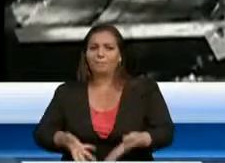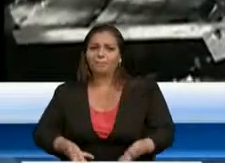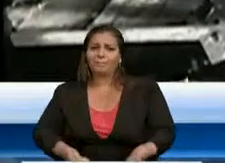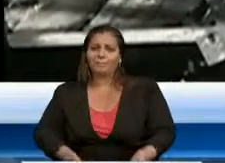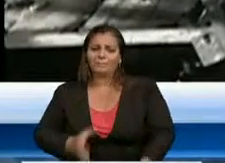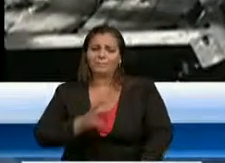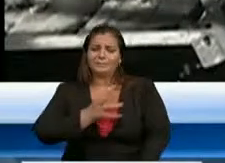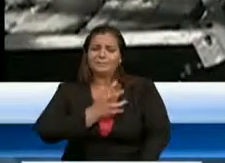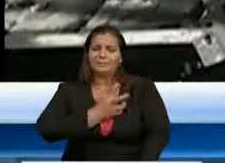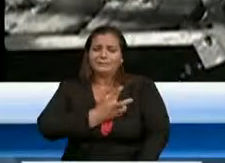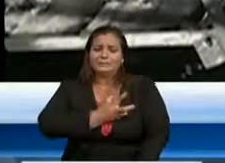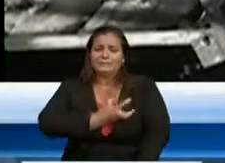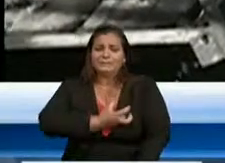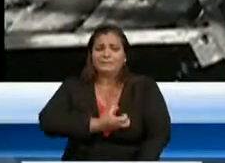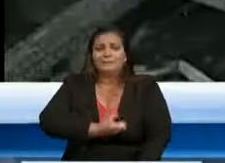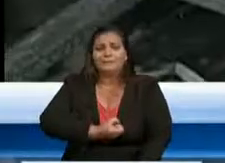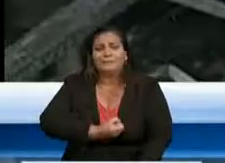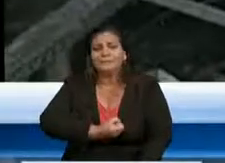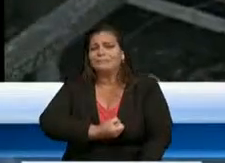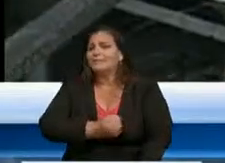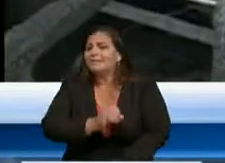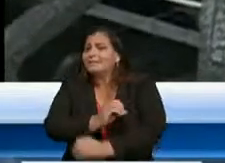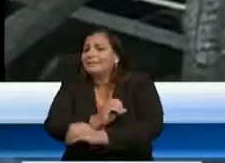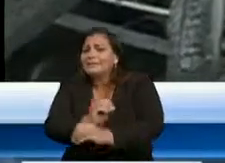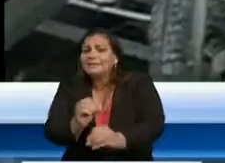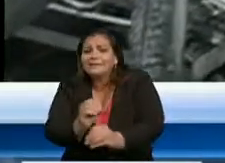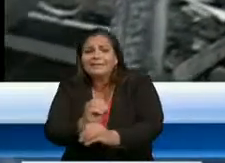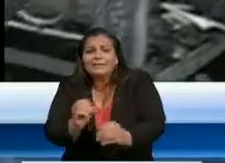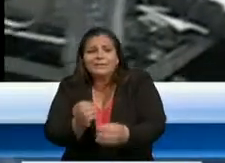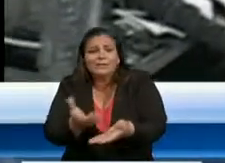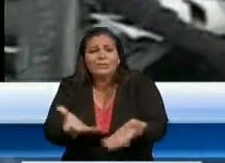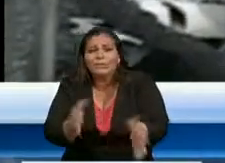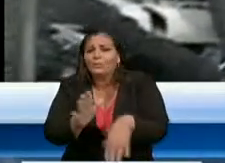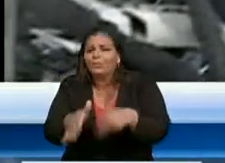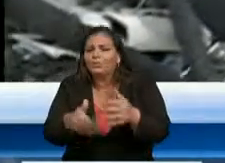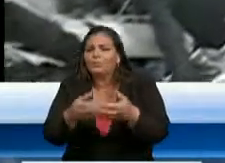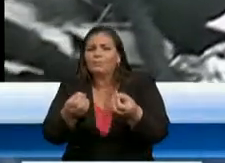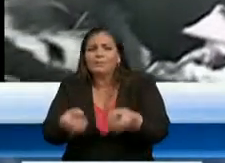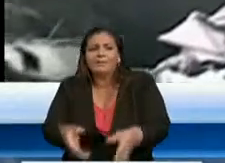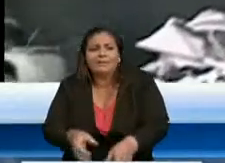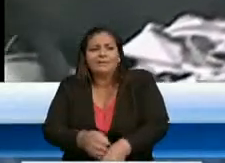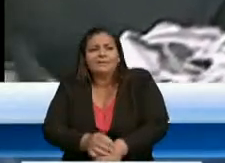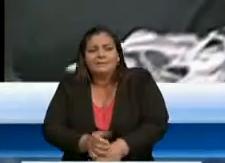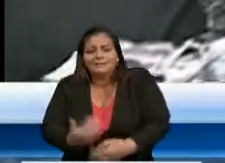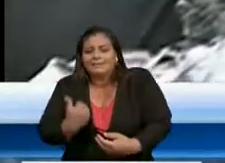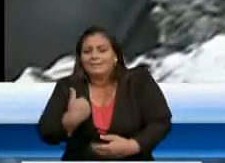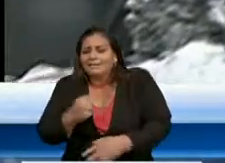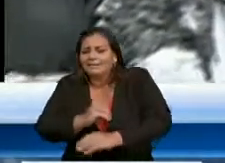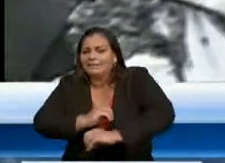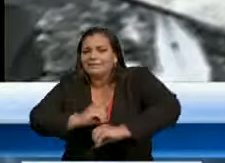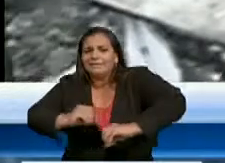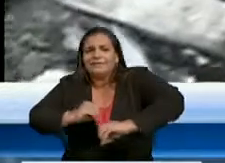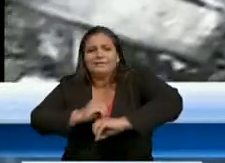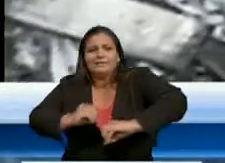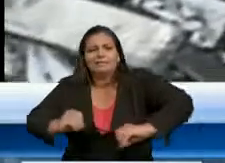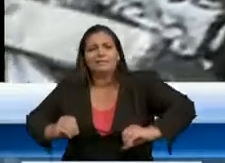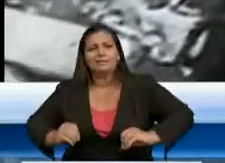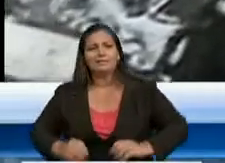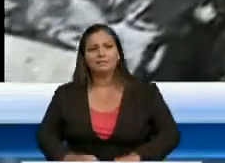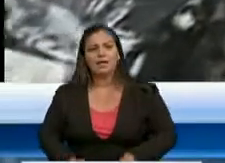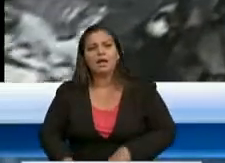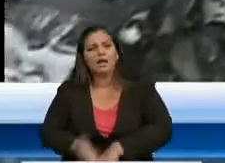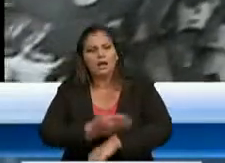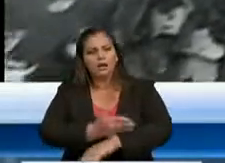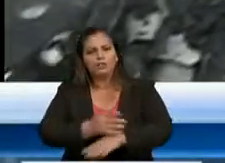No tenemos incluso para nada. Los ahorros también se quemaron, todo. Teníamos guardados, como se dice, en el